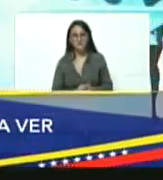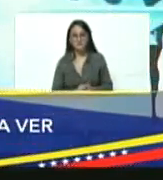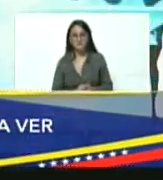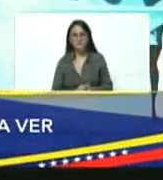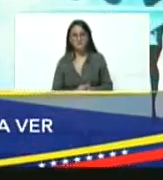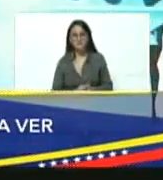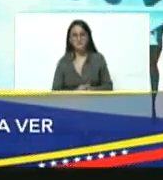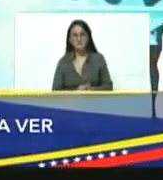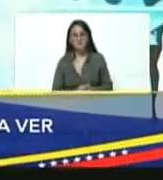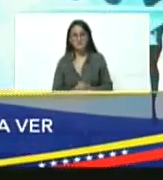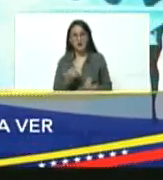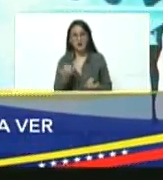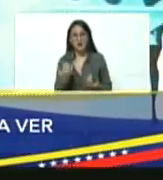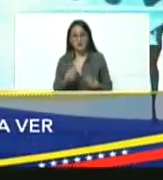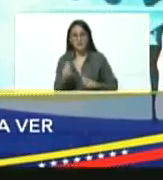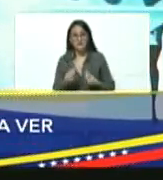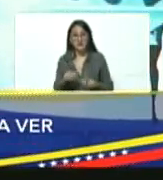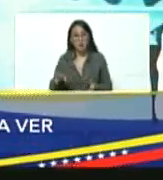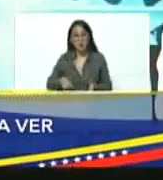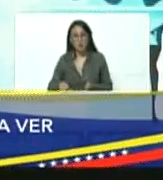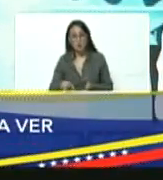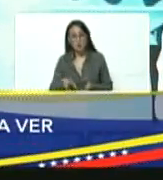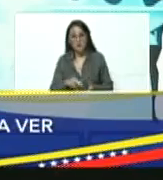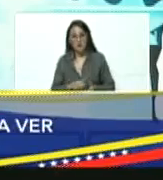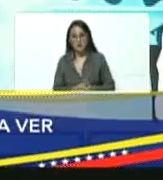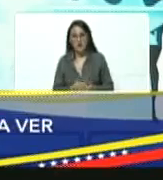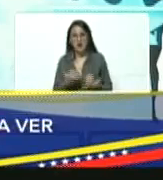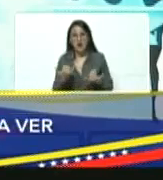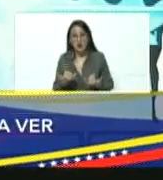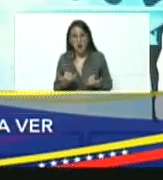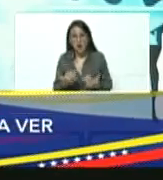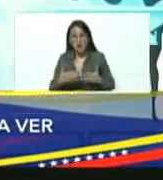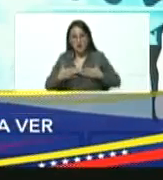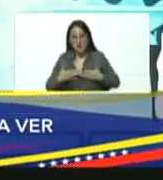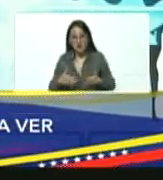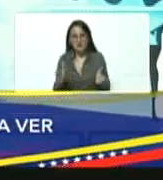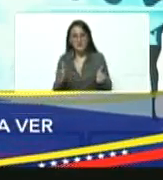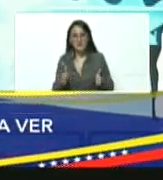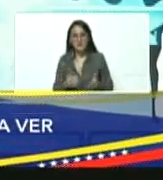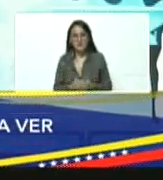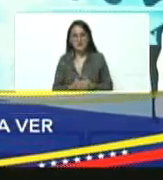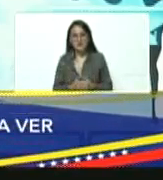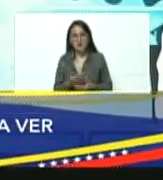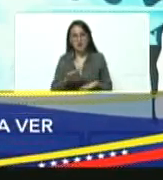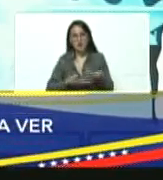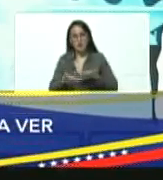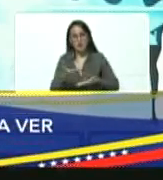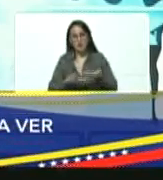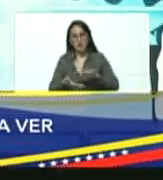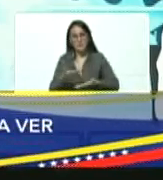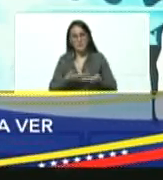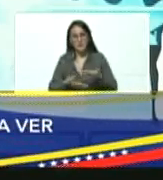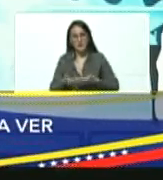Y ya se va haciendo la ruta. Ahora acabamos de abrir para el comercio